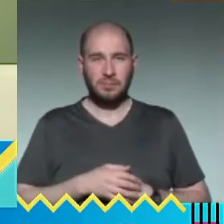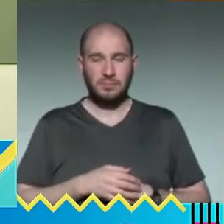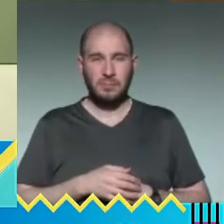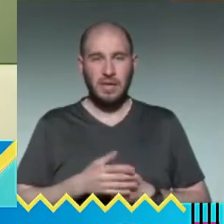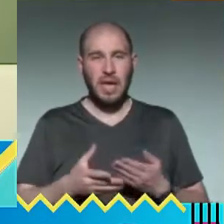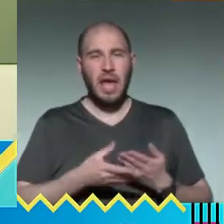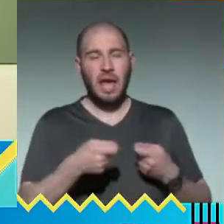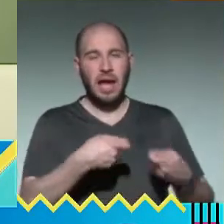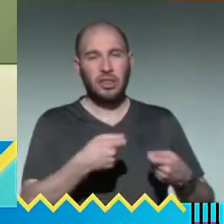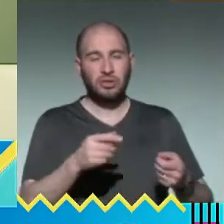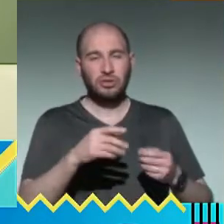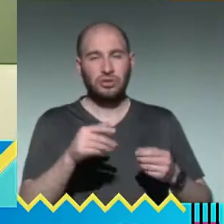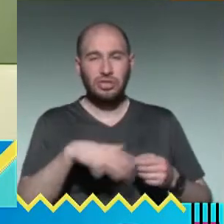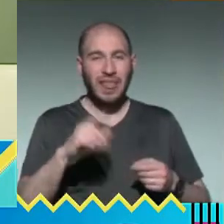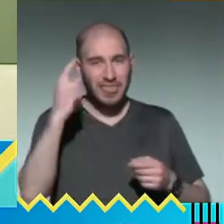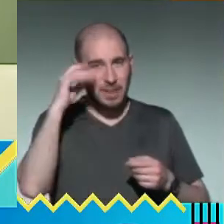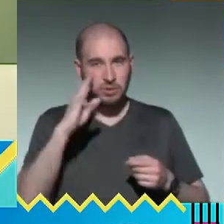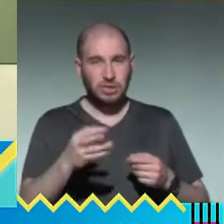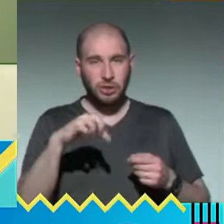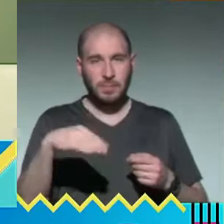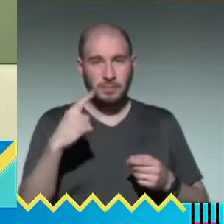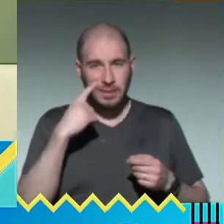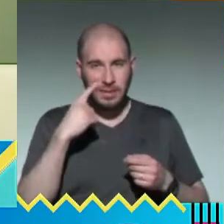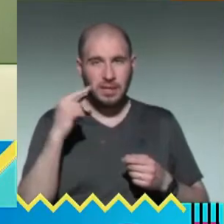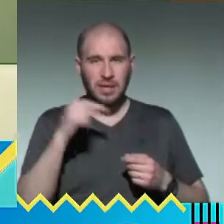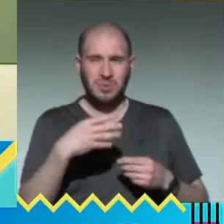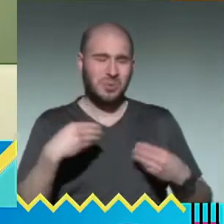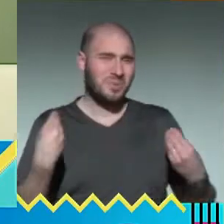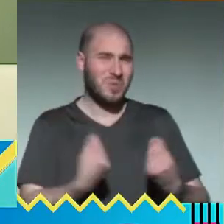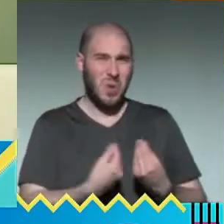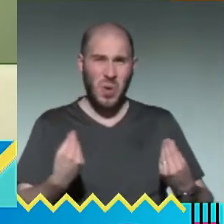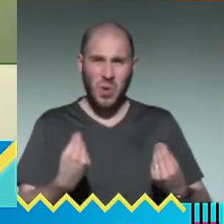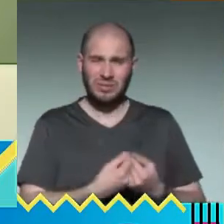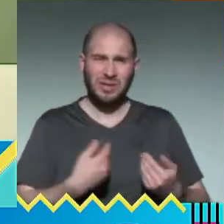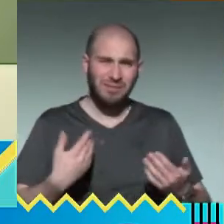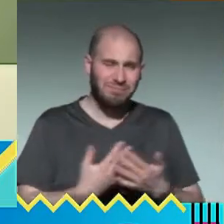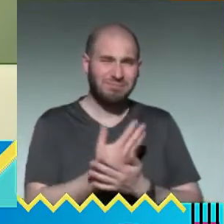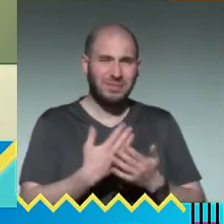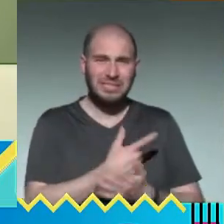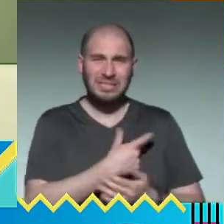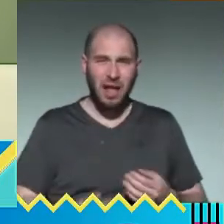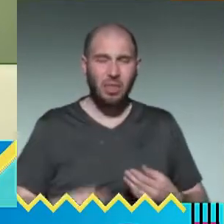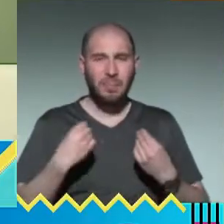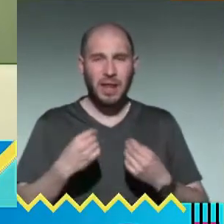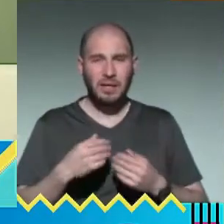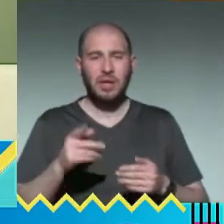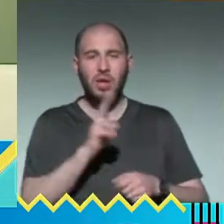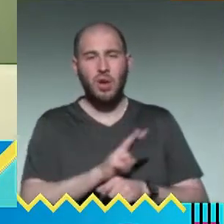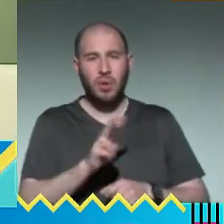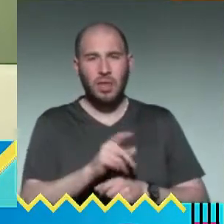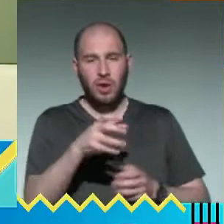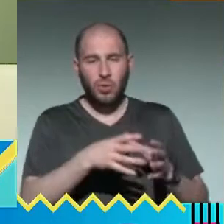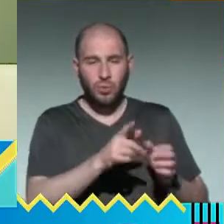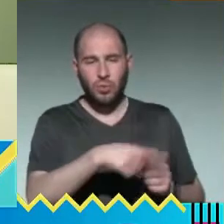el gasto social va a ser el 10% del Producto Bruto Interno, que es muchísimo, que es un esfuerzo que está haciendo el Estado justamente para proteger a